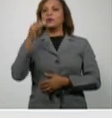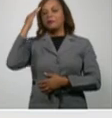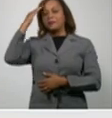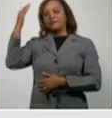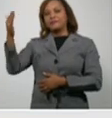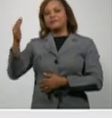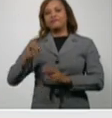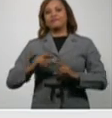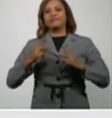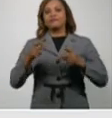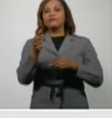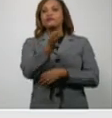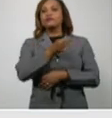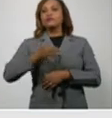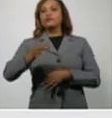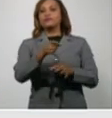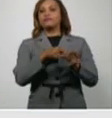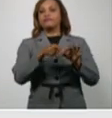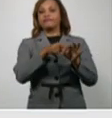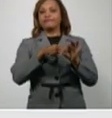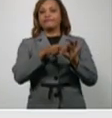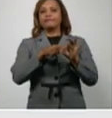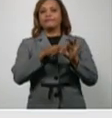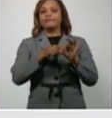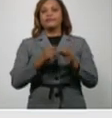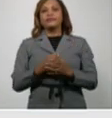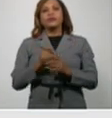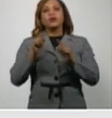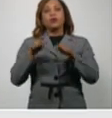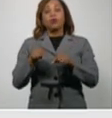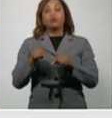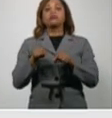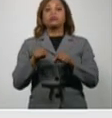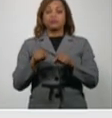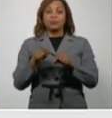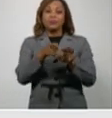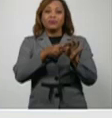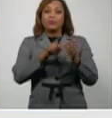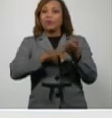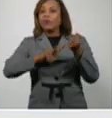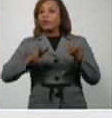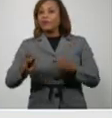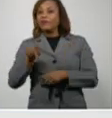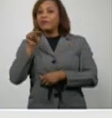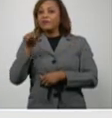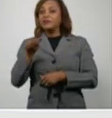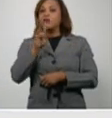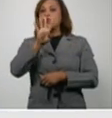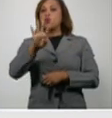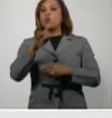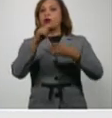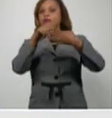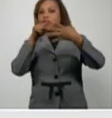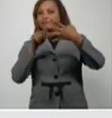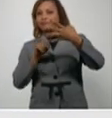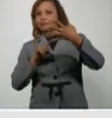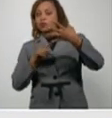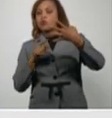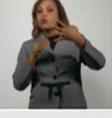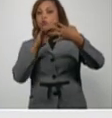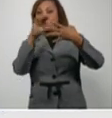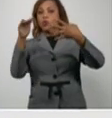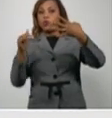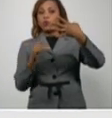Otaño, desde el Municipio Especial Isla de la Juventud, hoy territorio que se encuentra en el 4º lugar de la tasa de incidencia